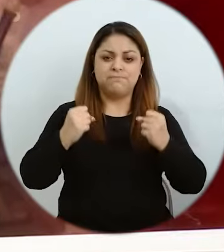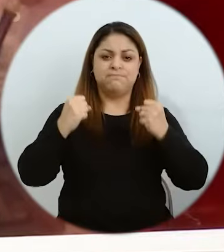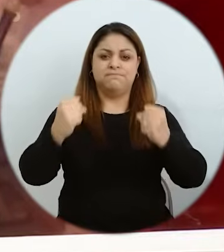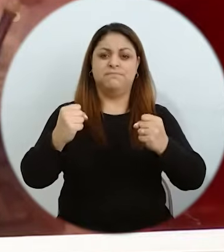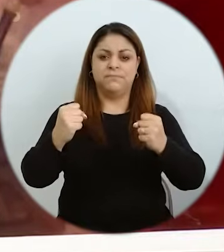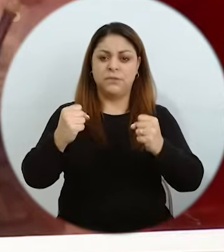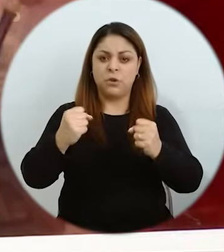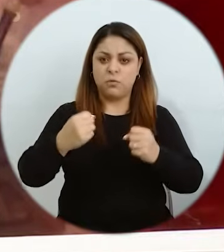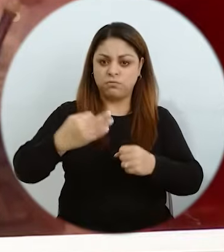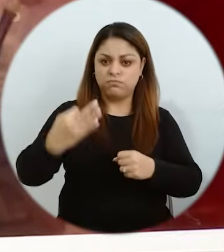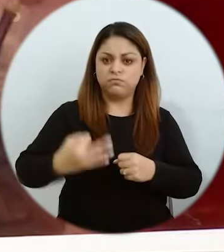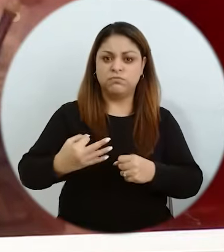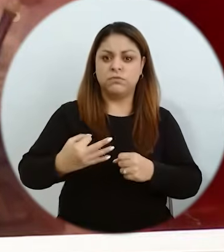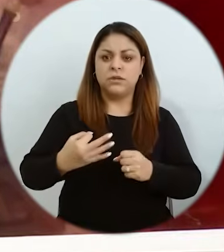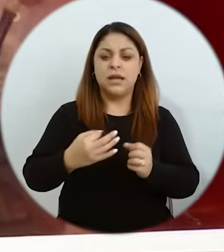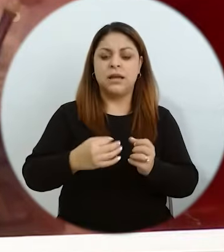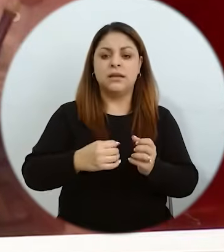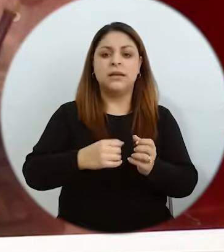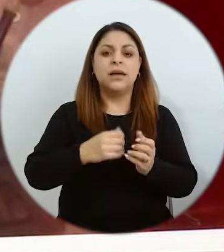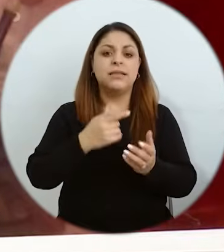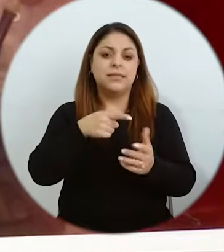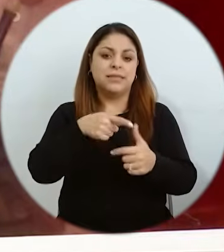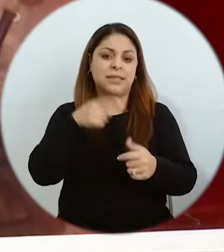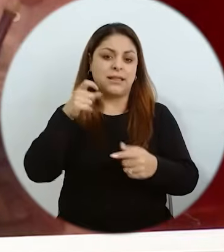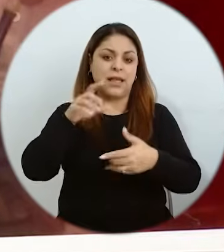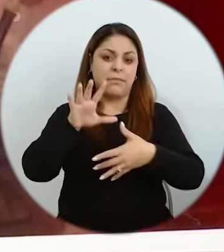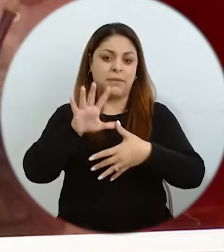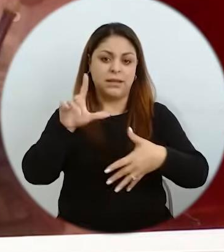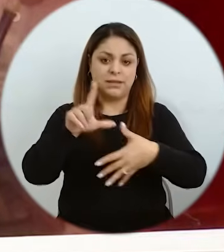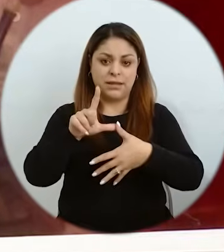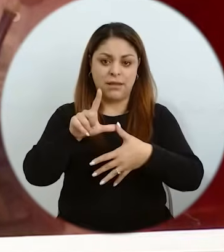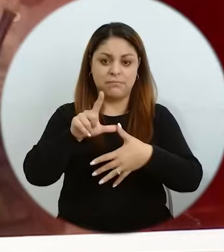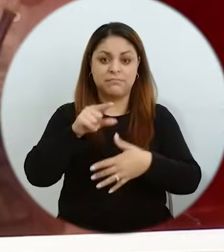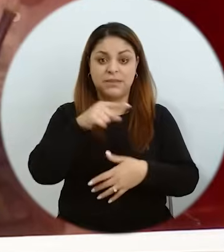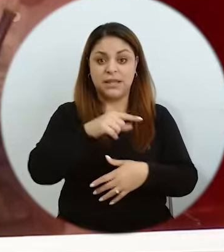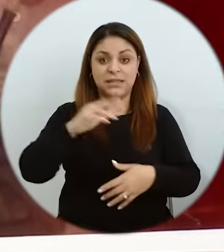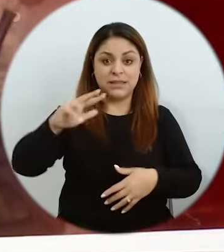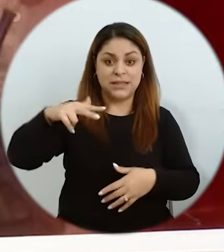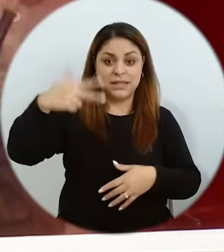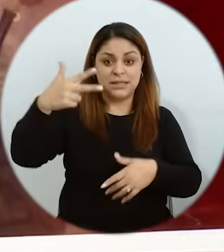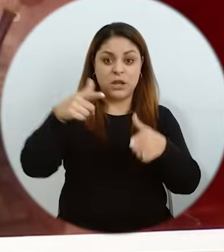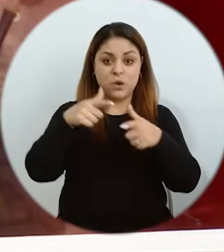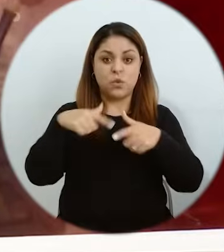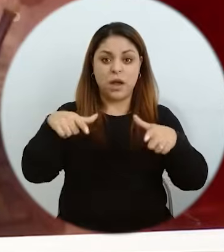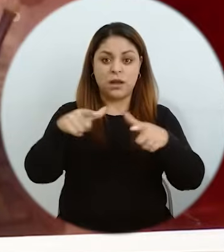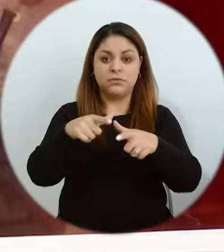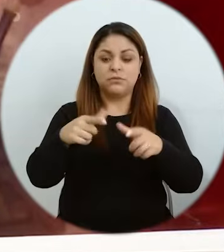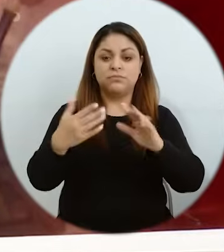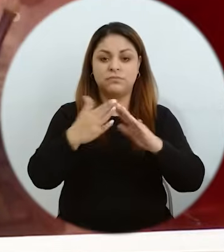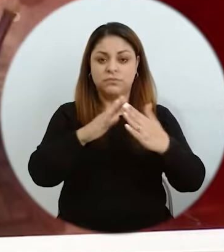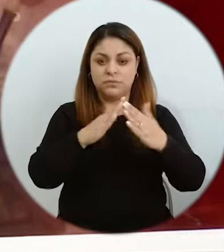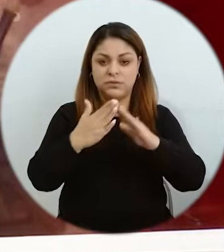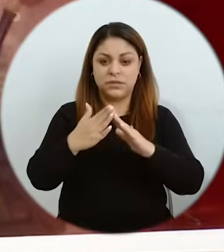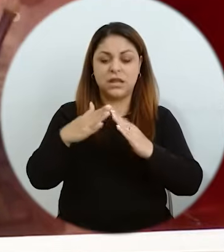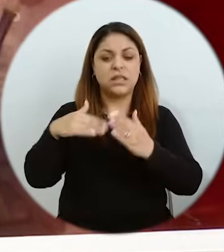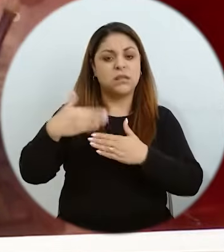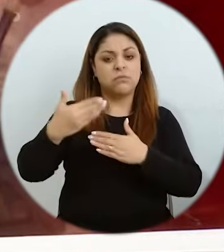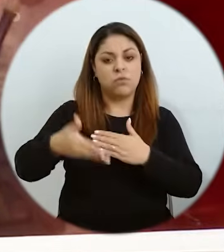América Latina. Está en el tercer lugar de confianza ciudadana, solo después de Uruguay y